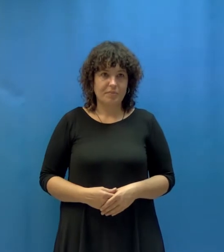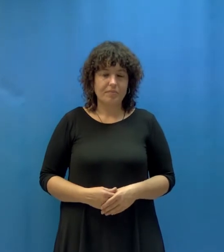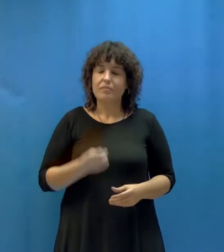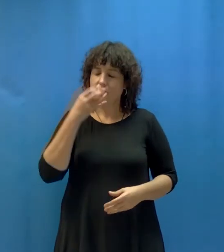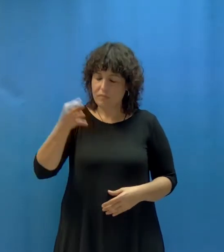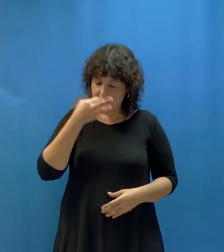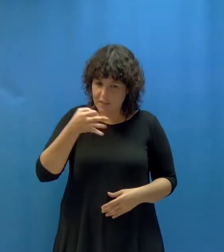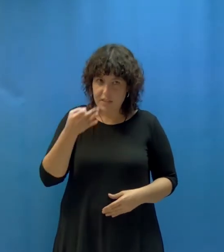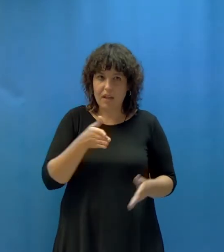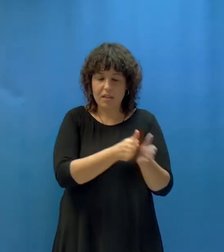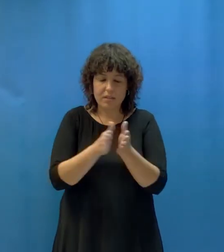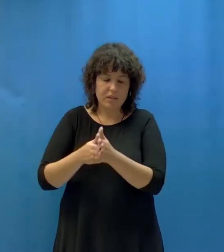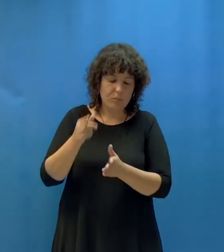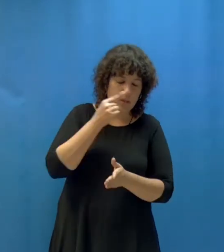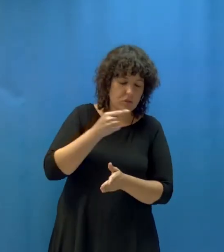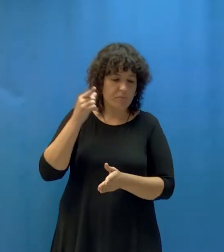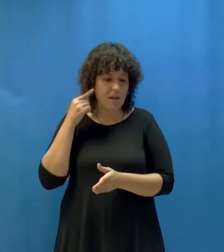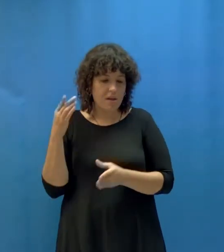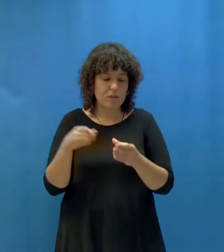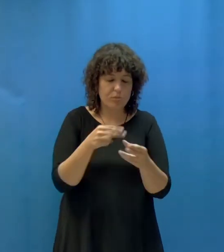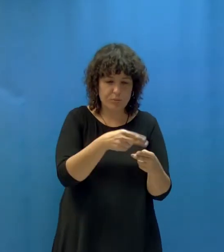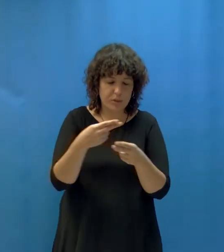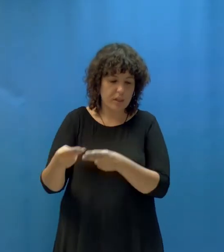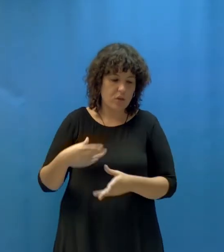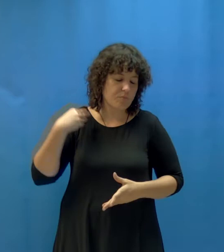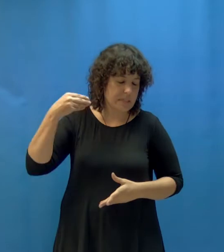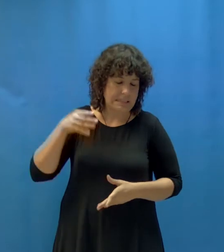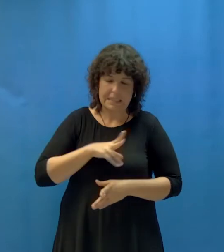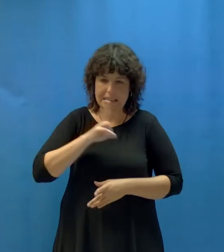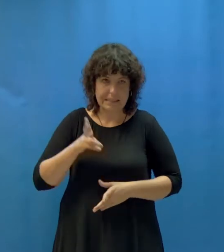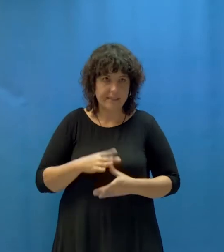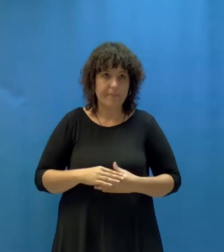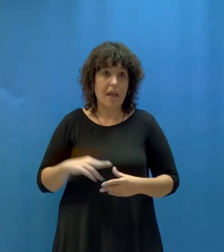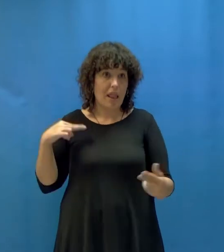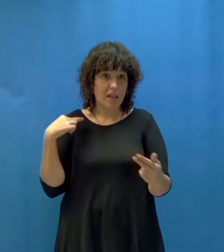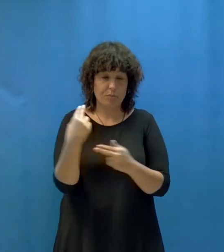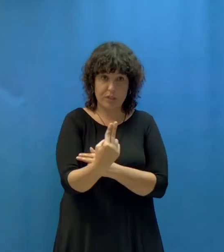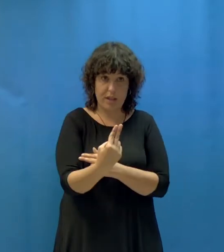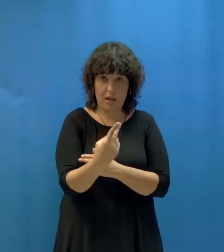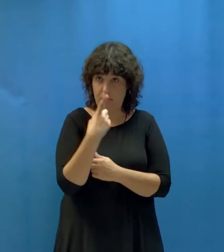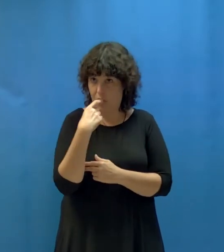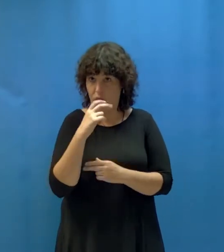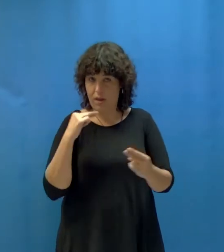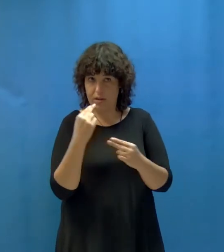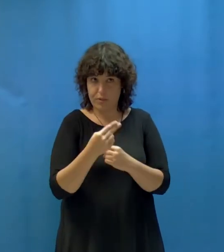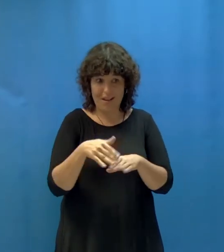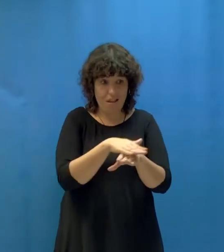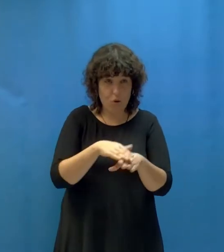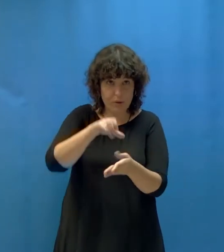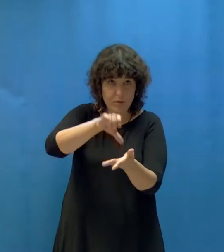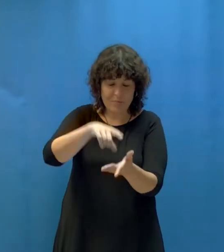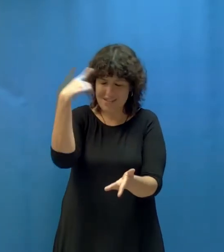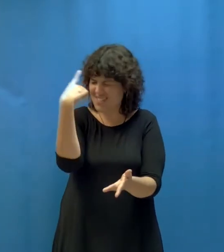Buenas tardes, compañeros, compañeras de Corporación, presidenta. Bien, en cuanto a la respuesta de la pregunta, este Gobierno municipal es